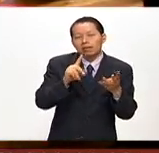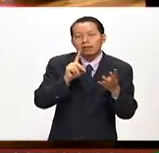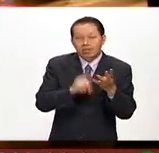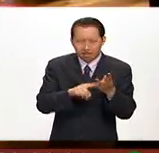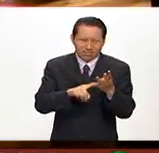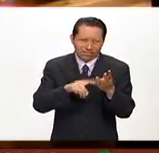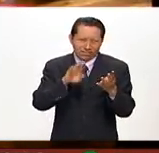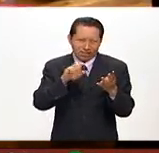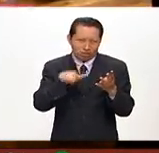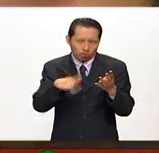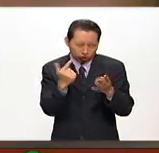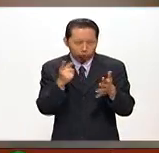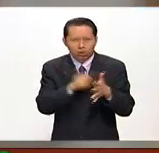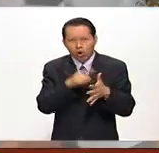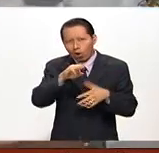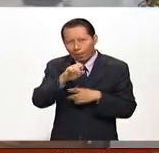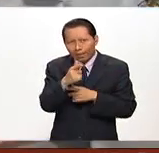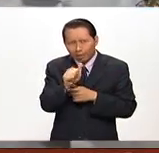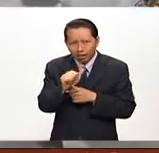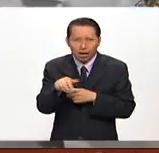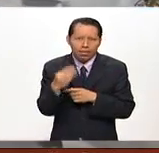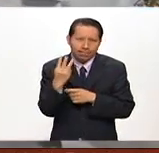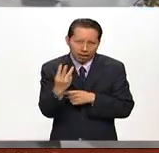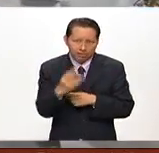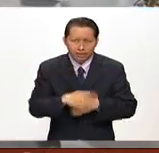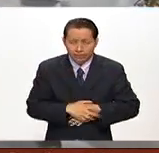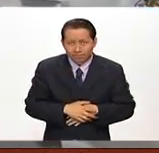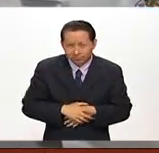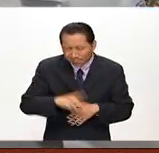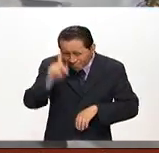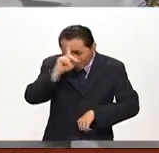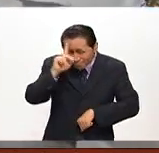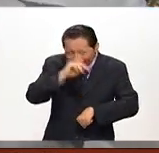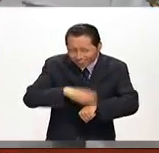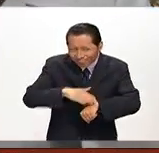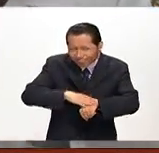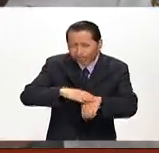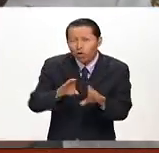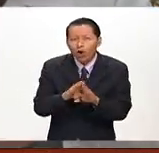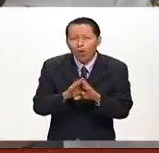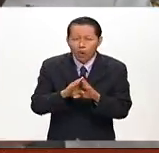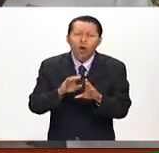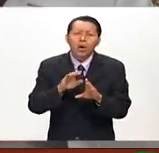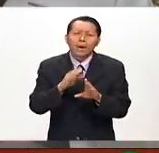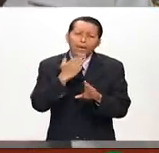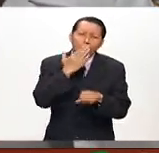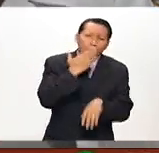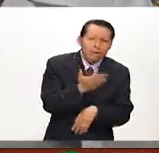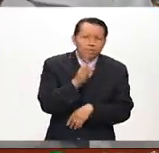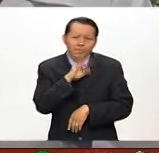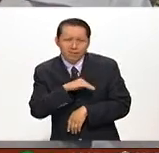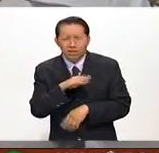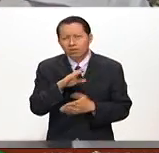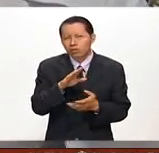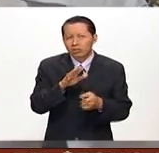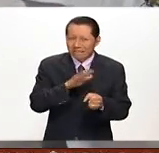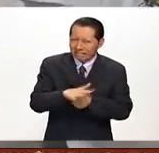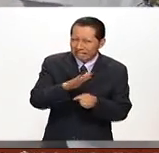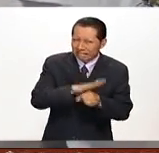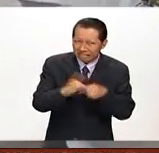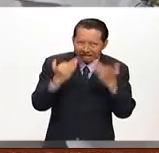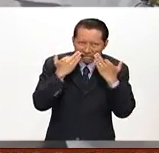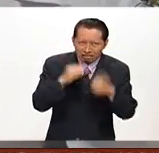ácidos grasos omega 3. Recomendaciones como tal de a favor o en contra, no hay una suficiente